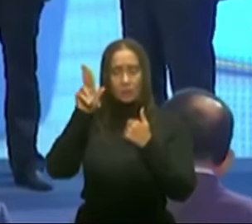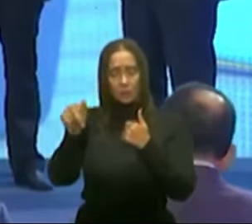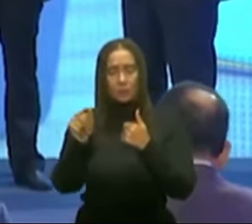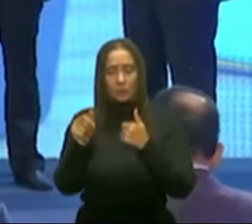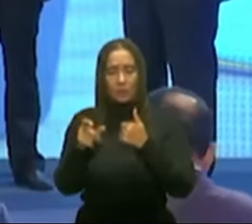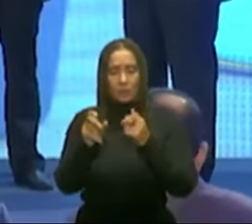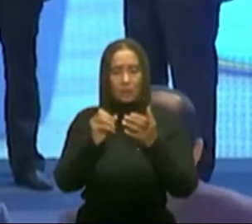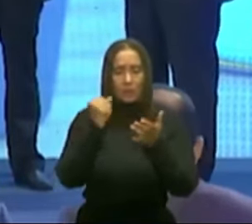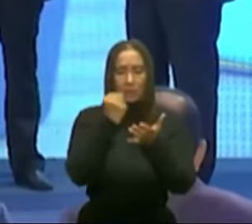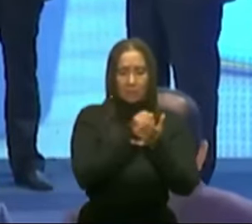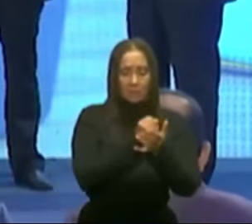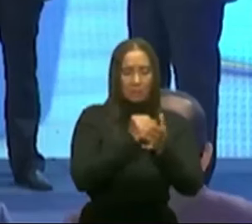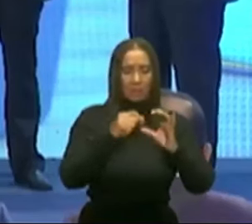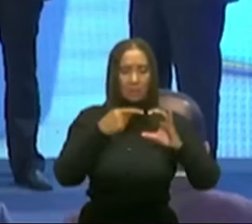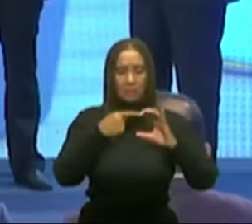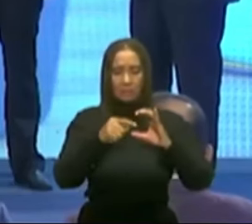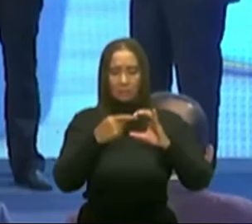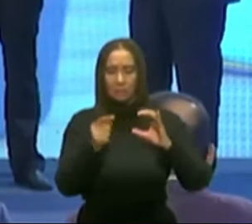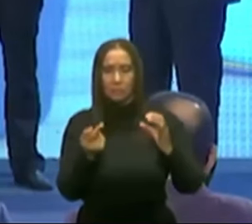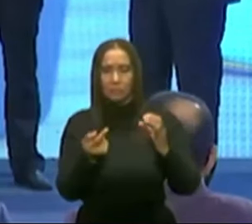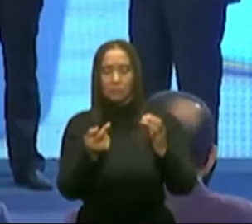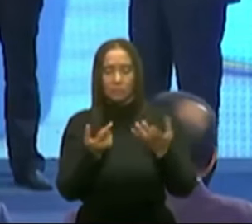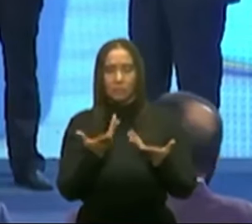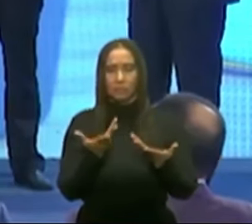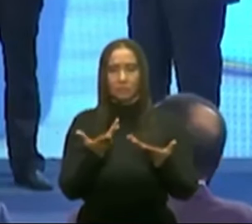pro-ucraniano, todas esas prácticas están